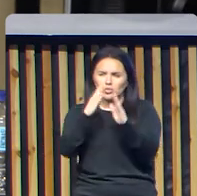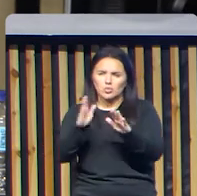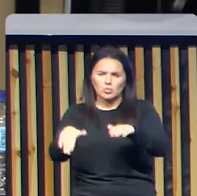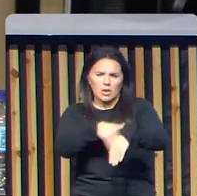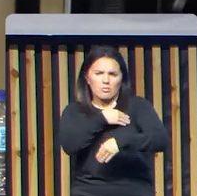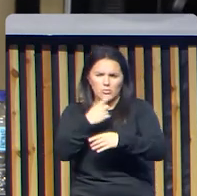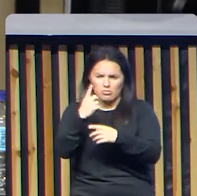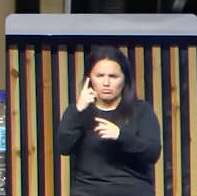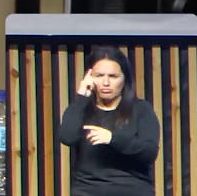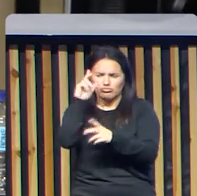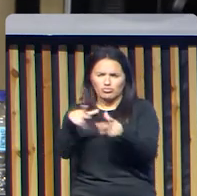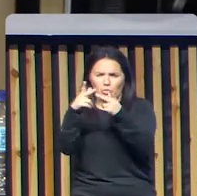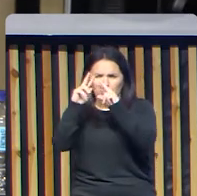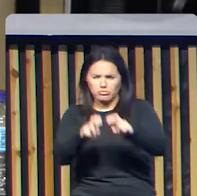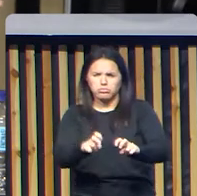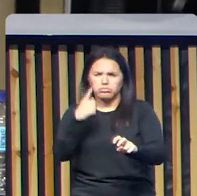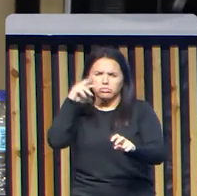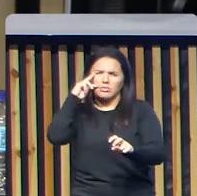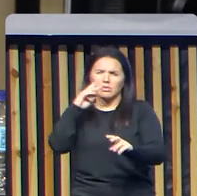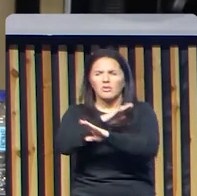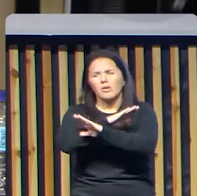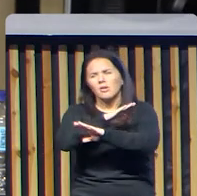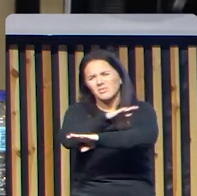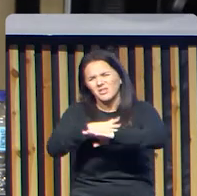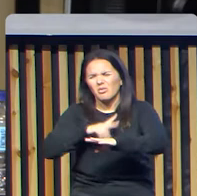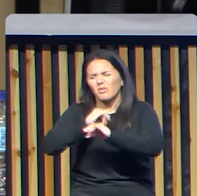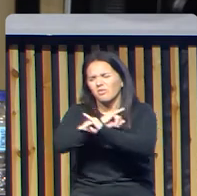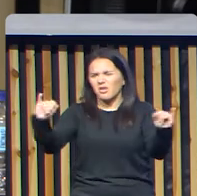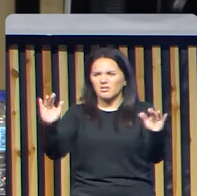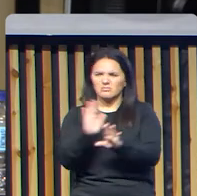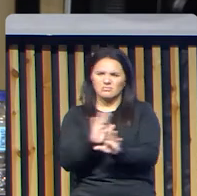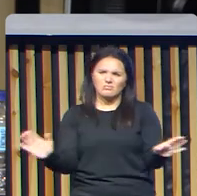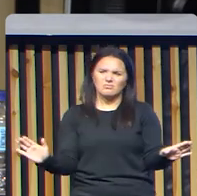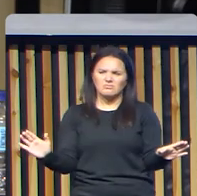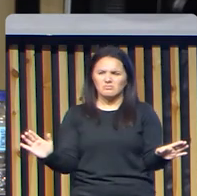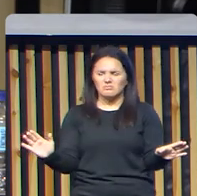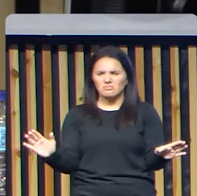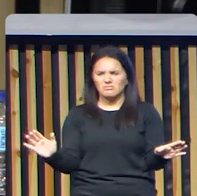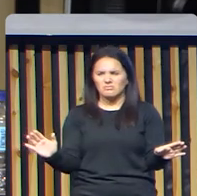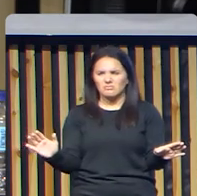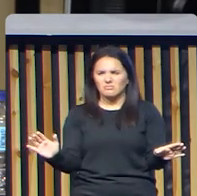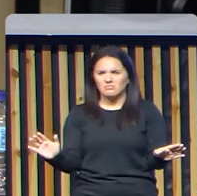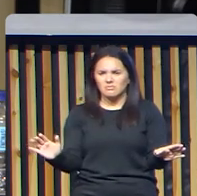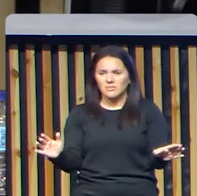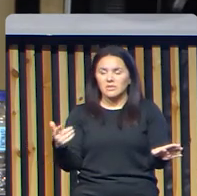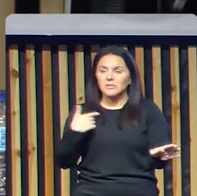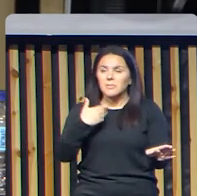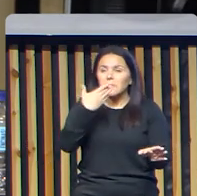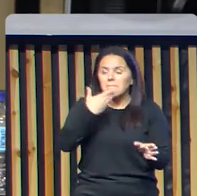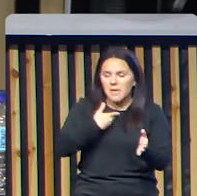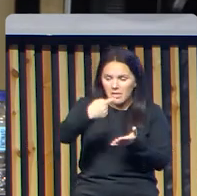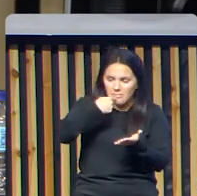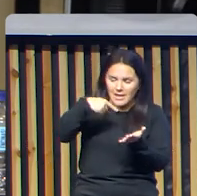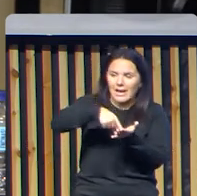de muy primera línea que decía Bueno ya basta ministerio me acabáis de enviar un requisito